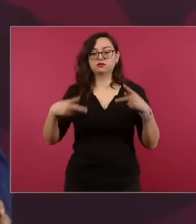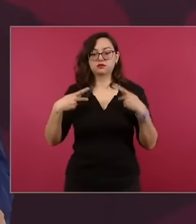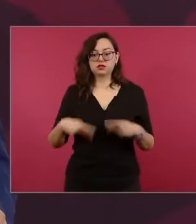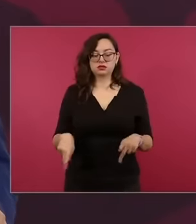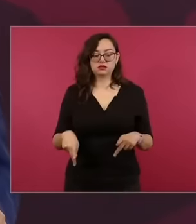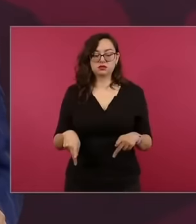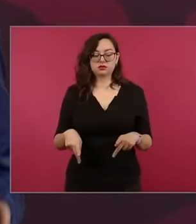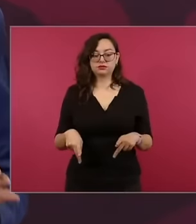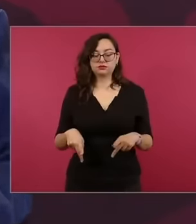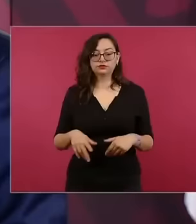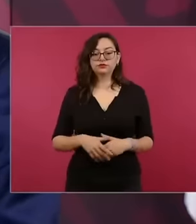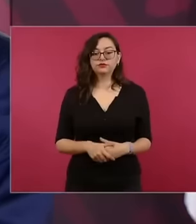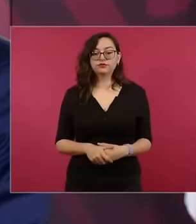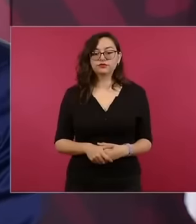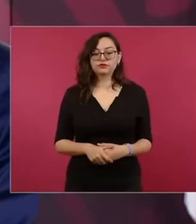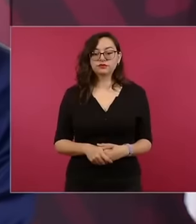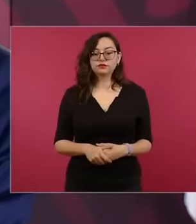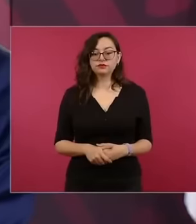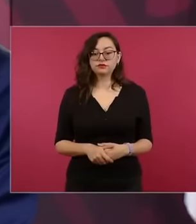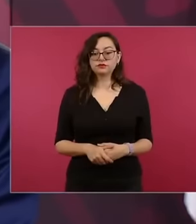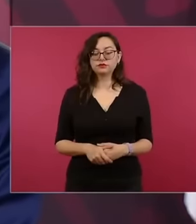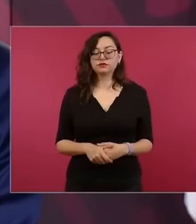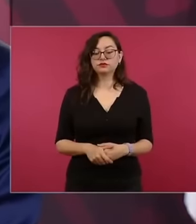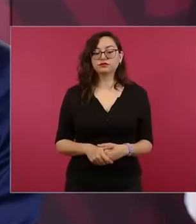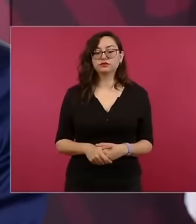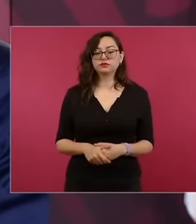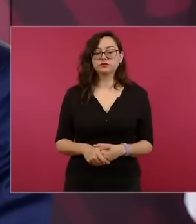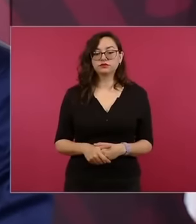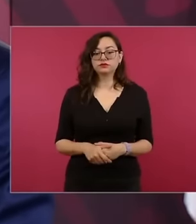los mexicanos. En el caso del seguro,